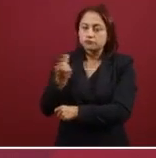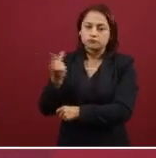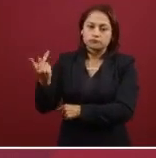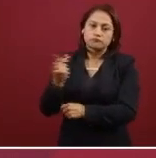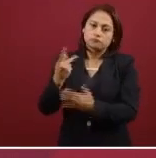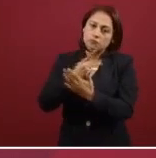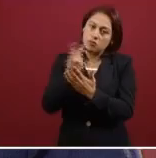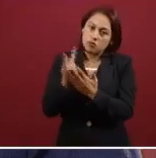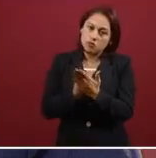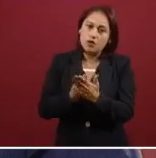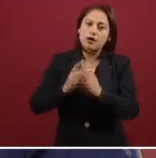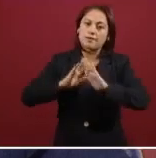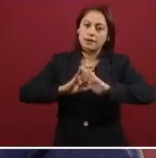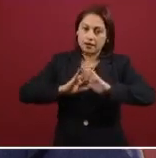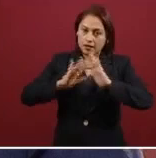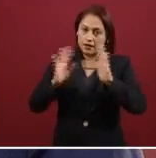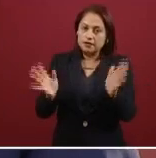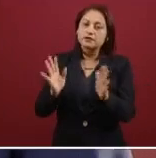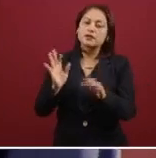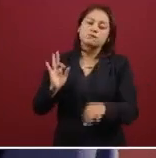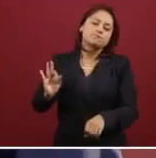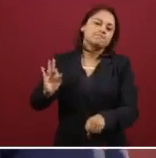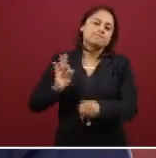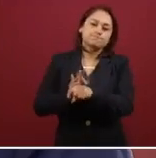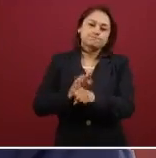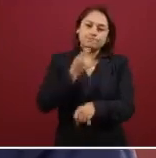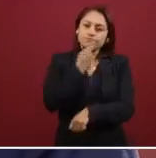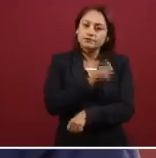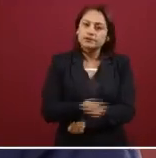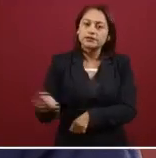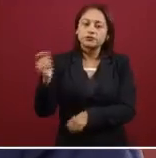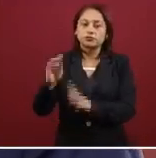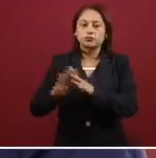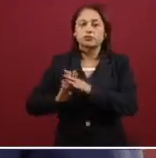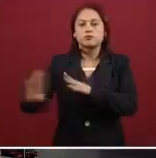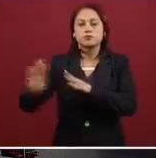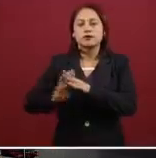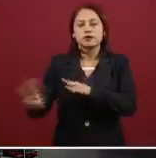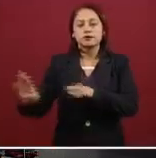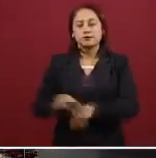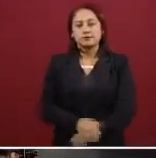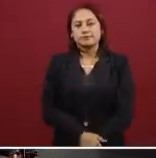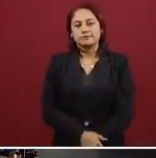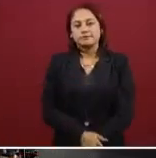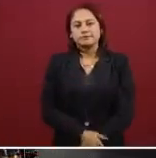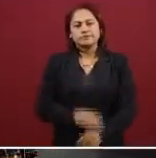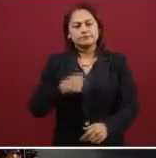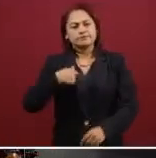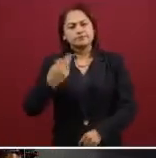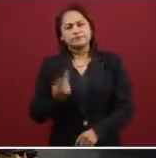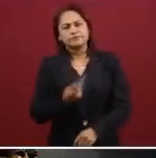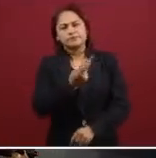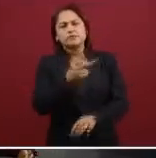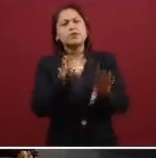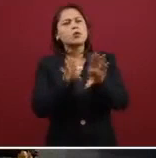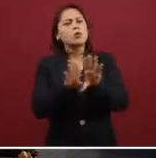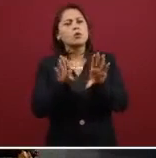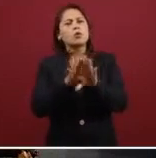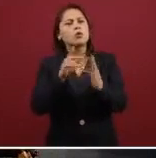se va a aplicar en protección a niños migrantes. ¿Cómo estaría funcionando este programa, vamos, por